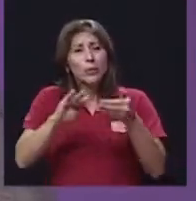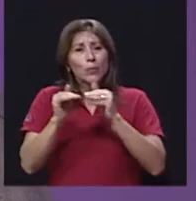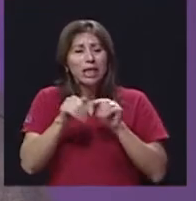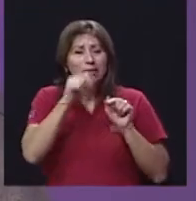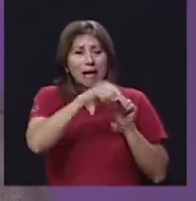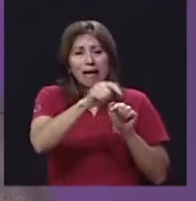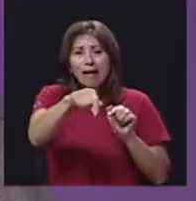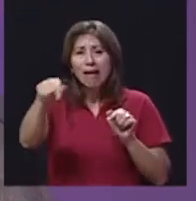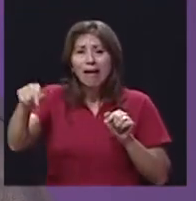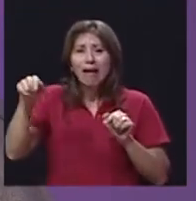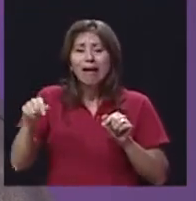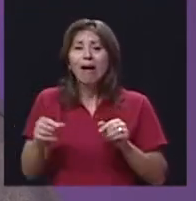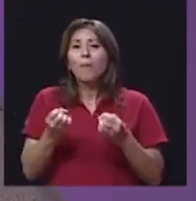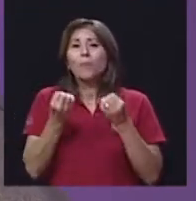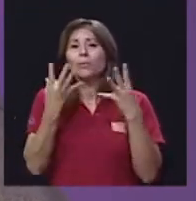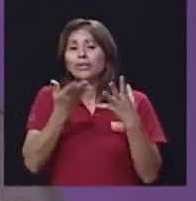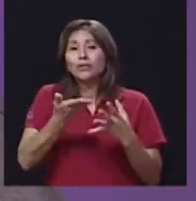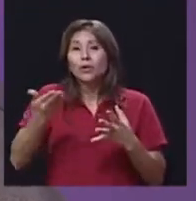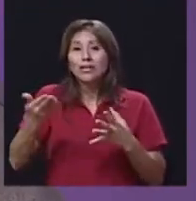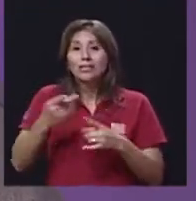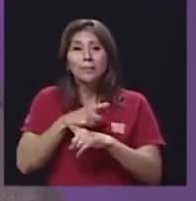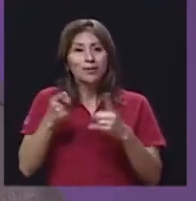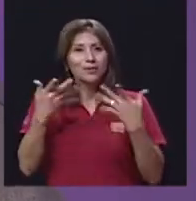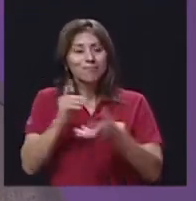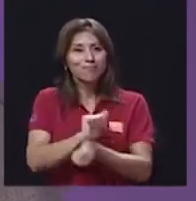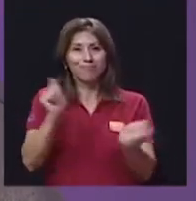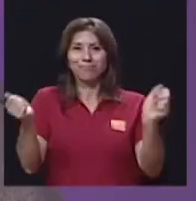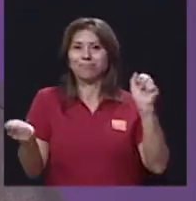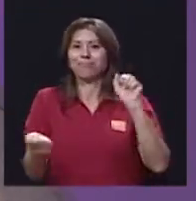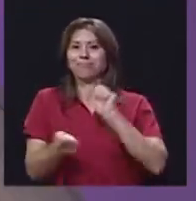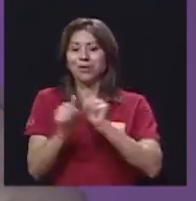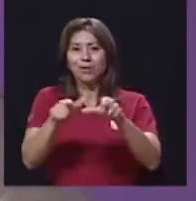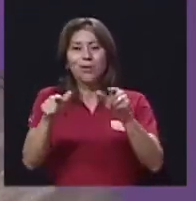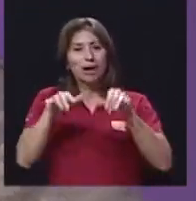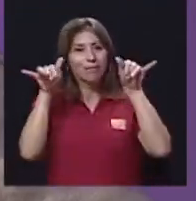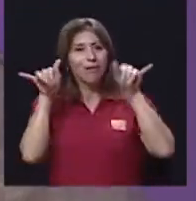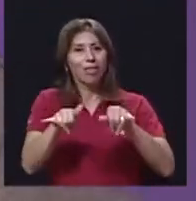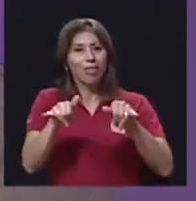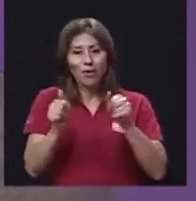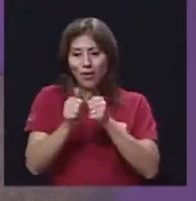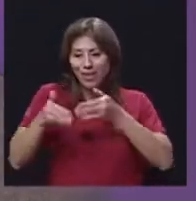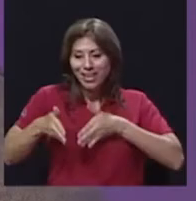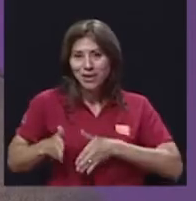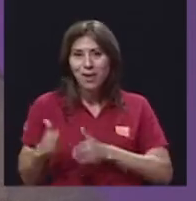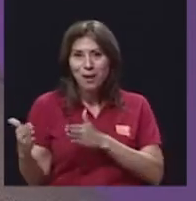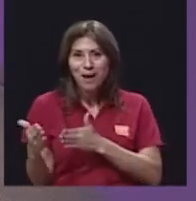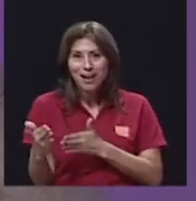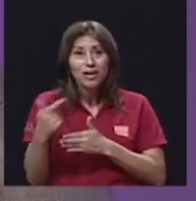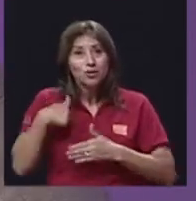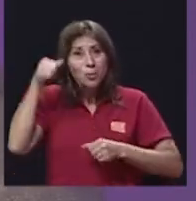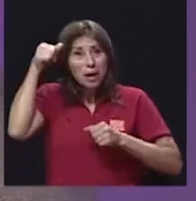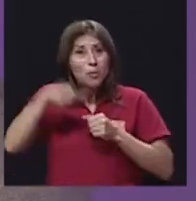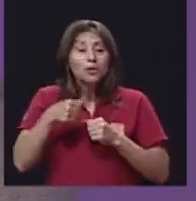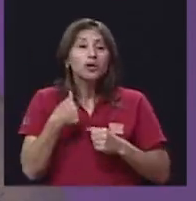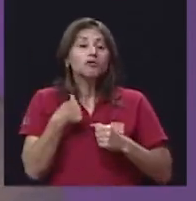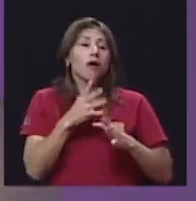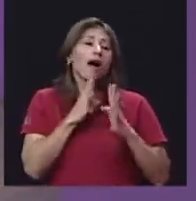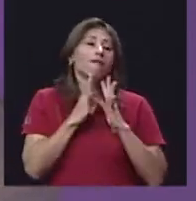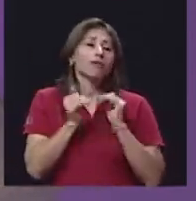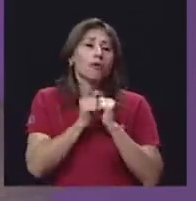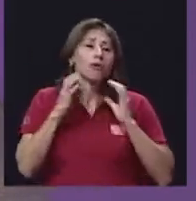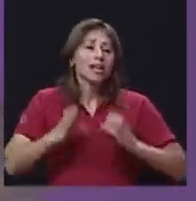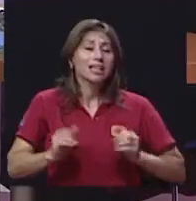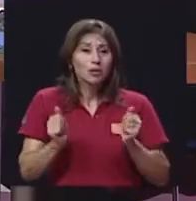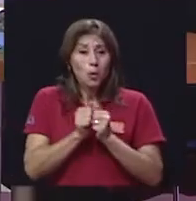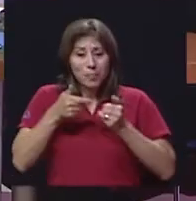trabajando en un lugar estable contigo a la par etc yo me acuerdo de estar atendiendo clientes con el enano pegado en la teta me acuerdo